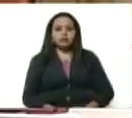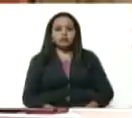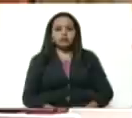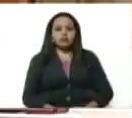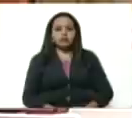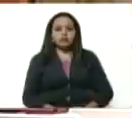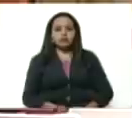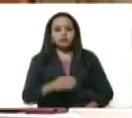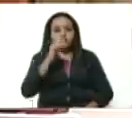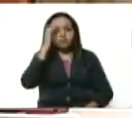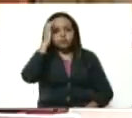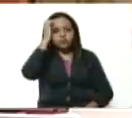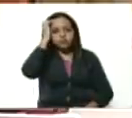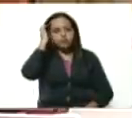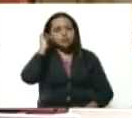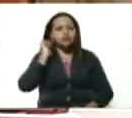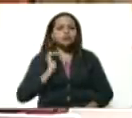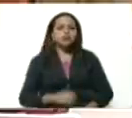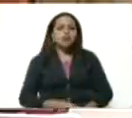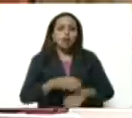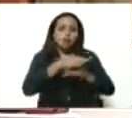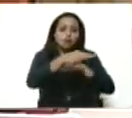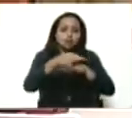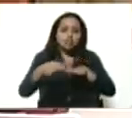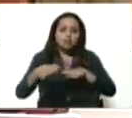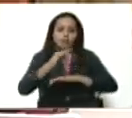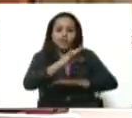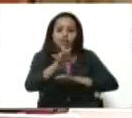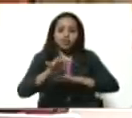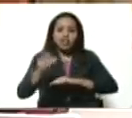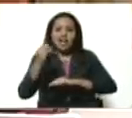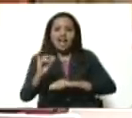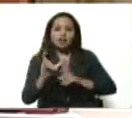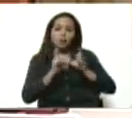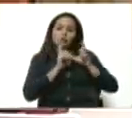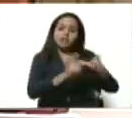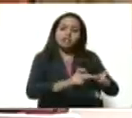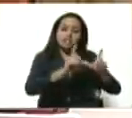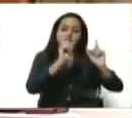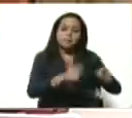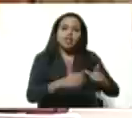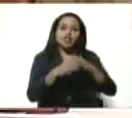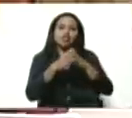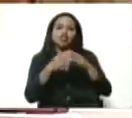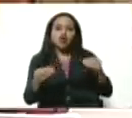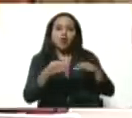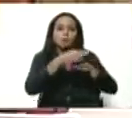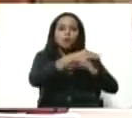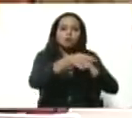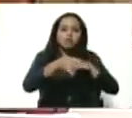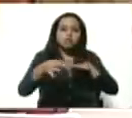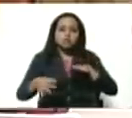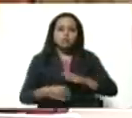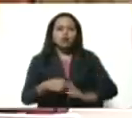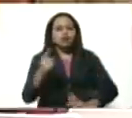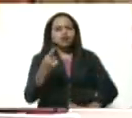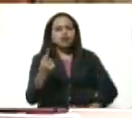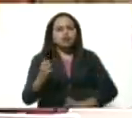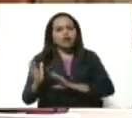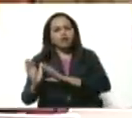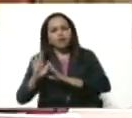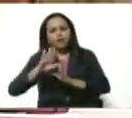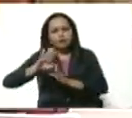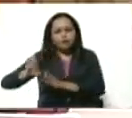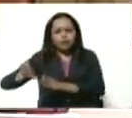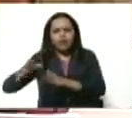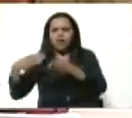además de los municipios fronterizos se mantienen en cuarentena radical todos los municipios efectos los del sur del lago